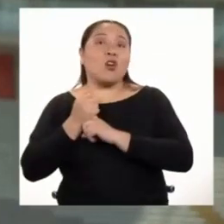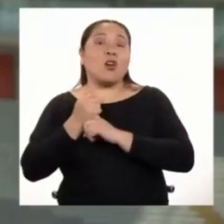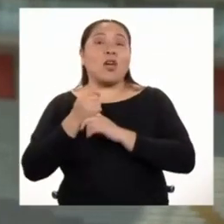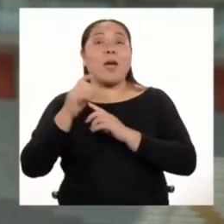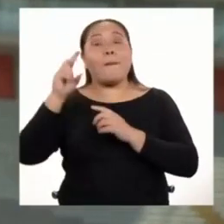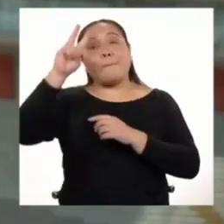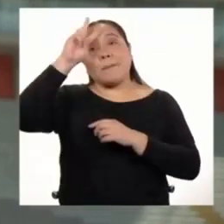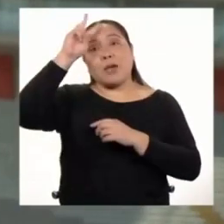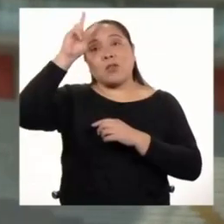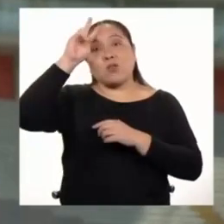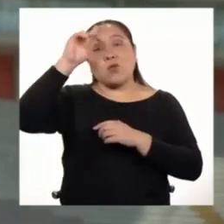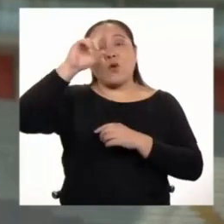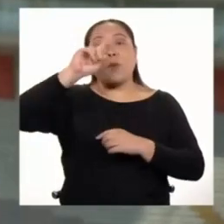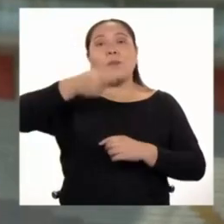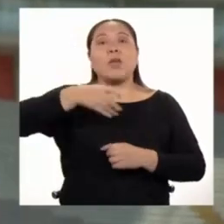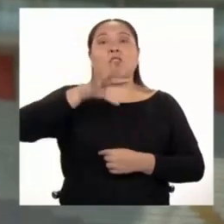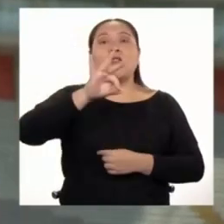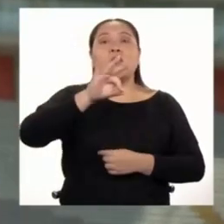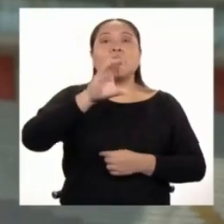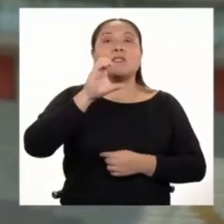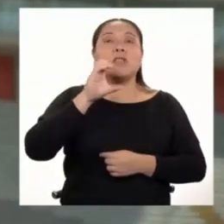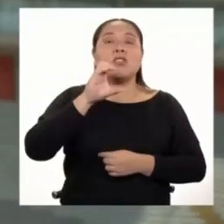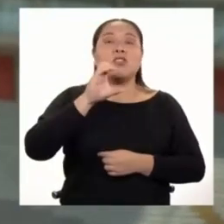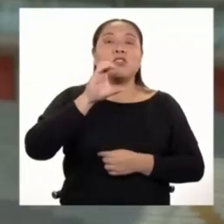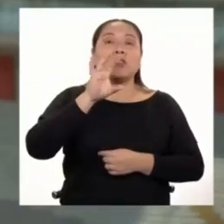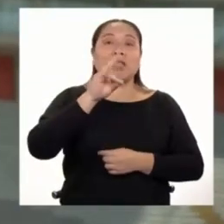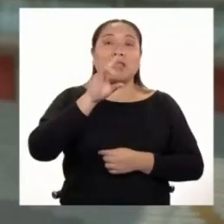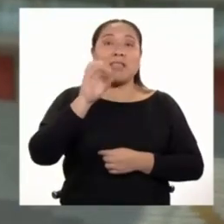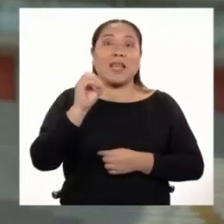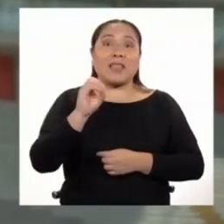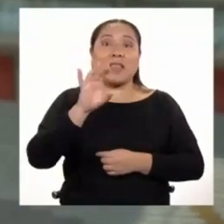1970, 1978 y